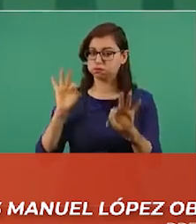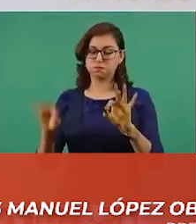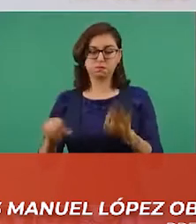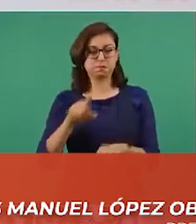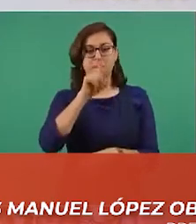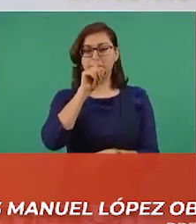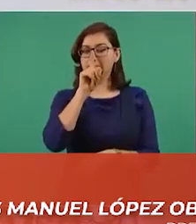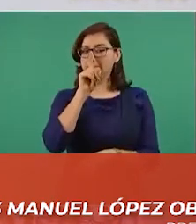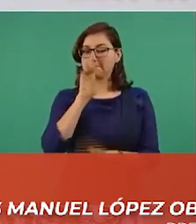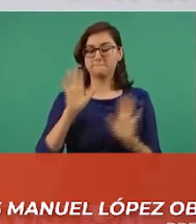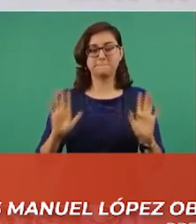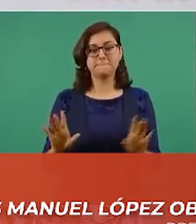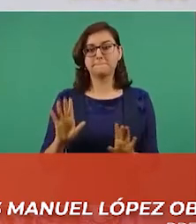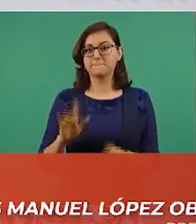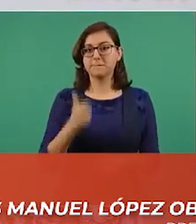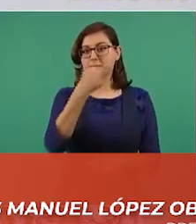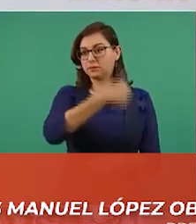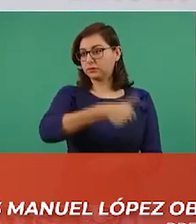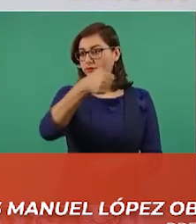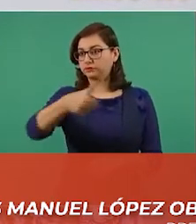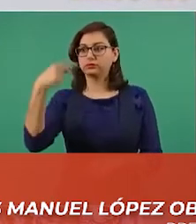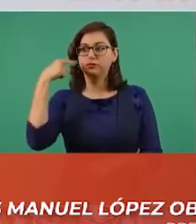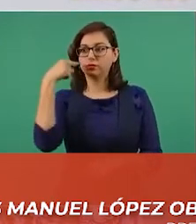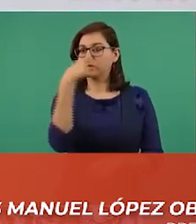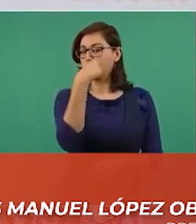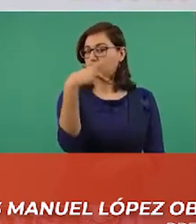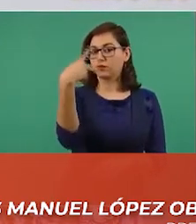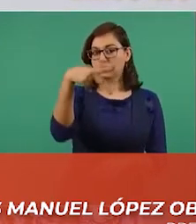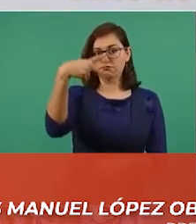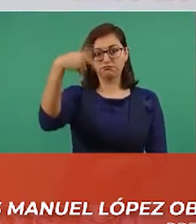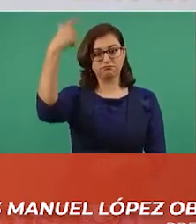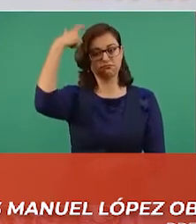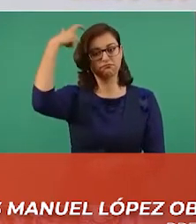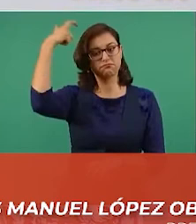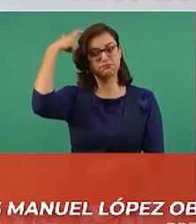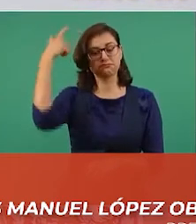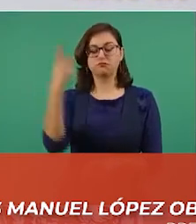vote por lo que le dicte su conciencia,